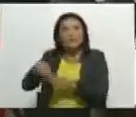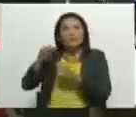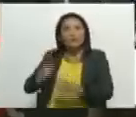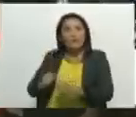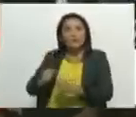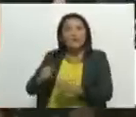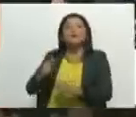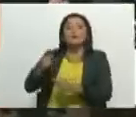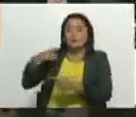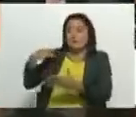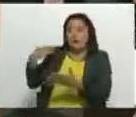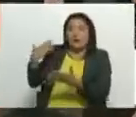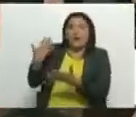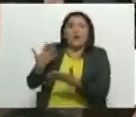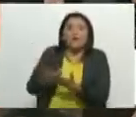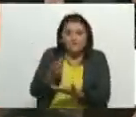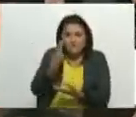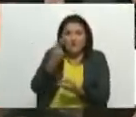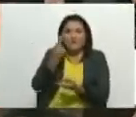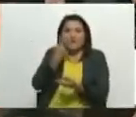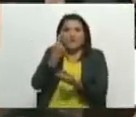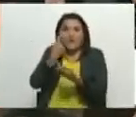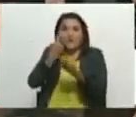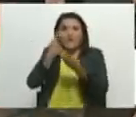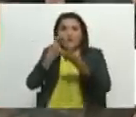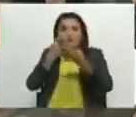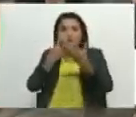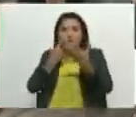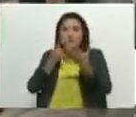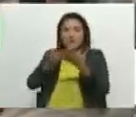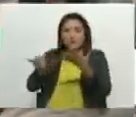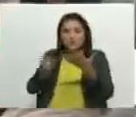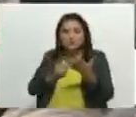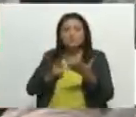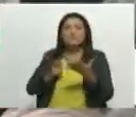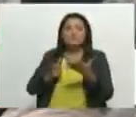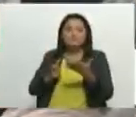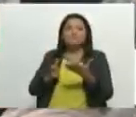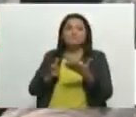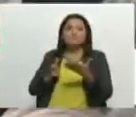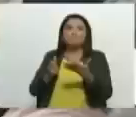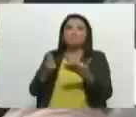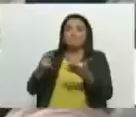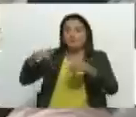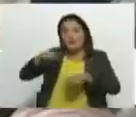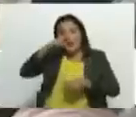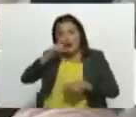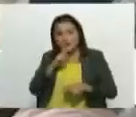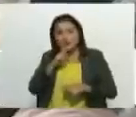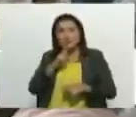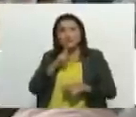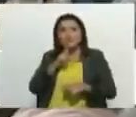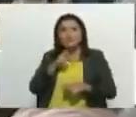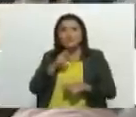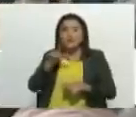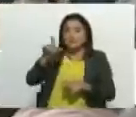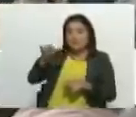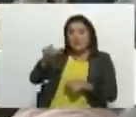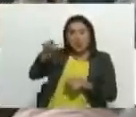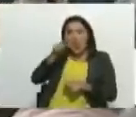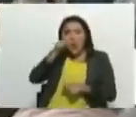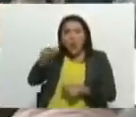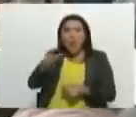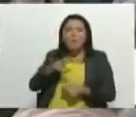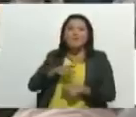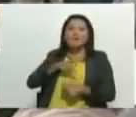hemos venido de forma provocativa, soez y vulgar, escuchando a lo largo de este año de la boca inmunda de